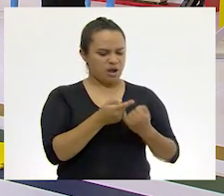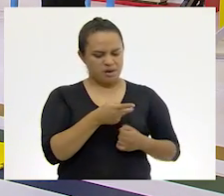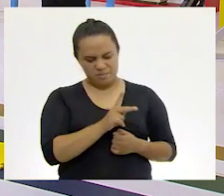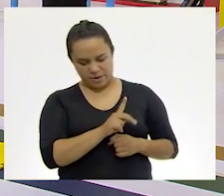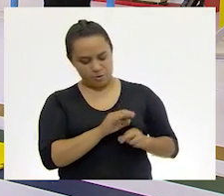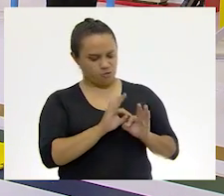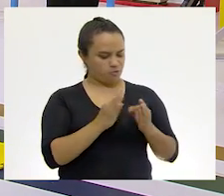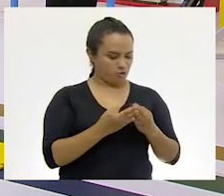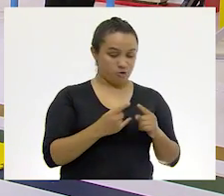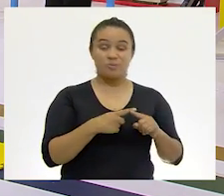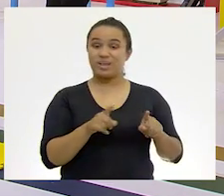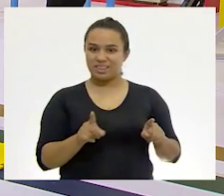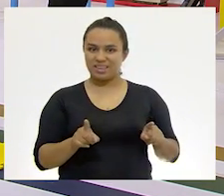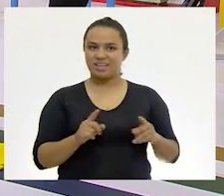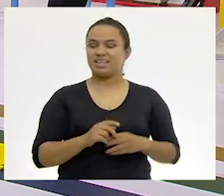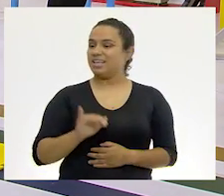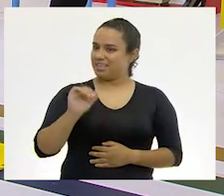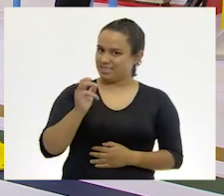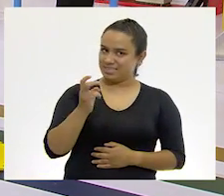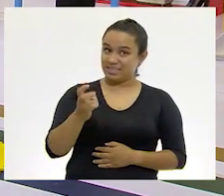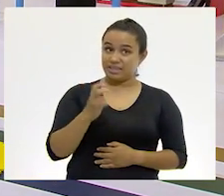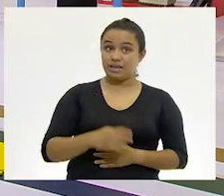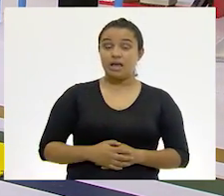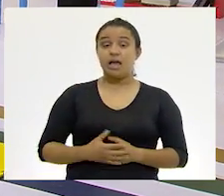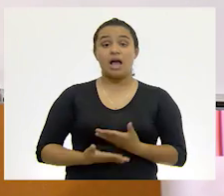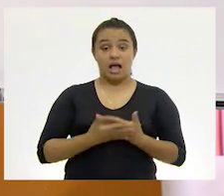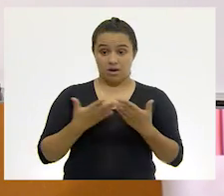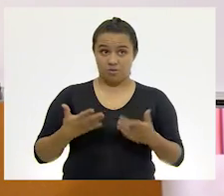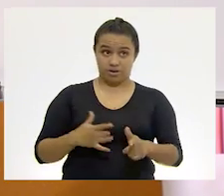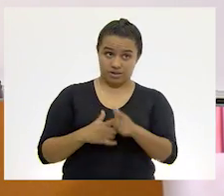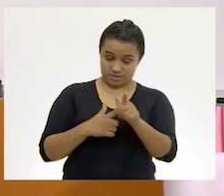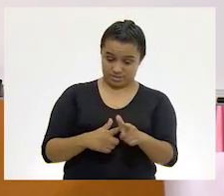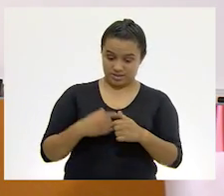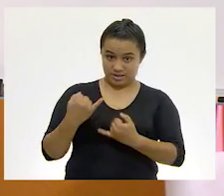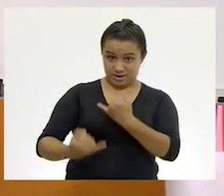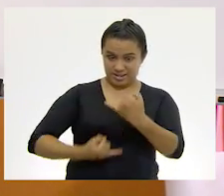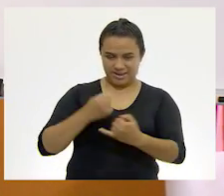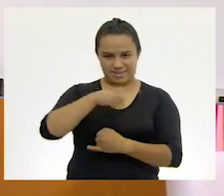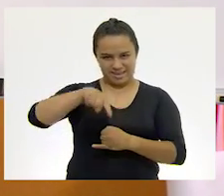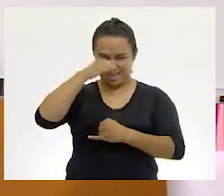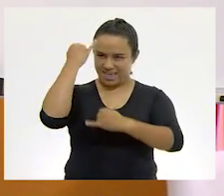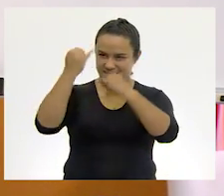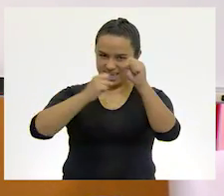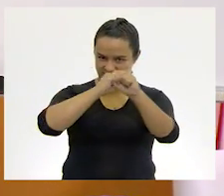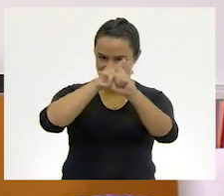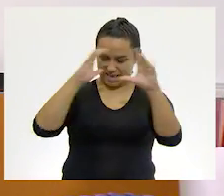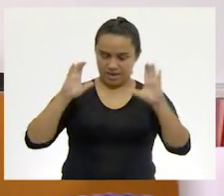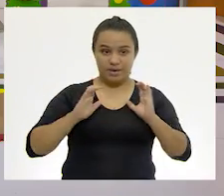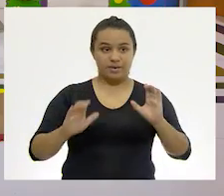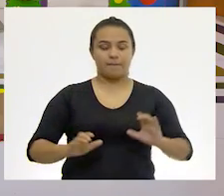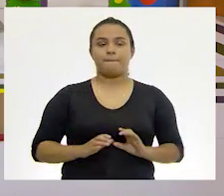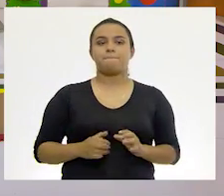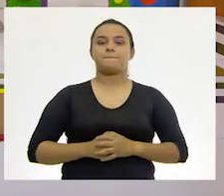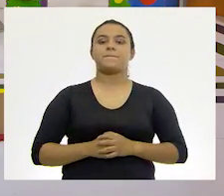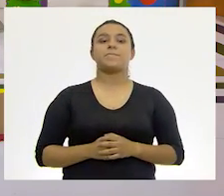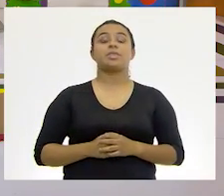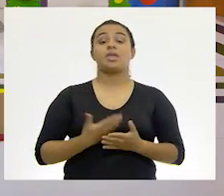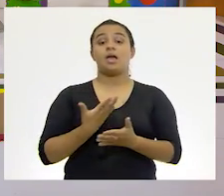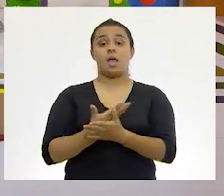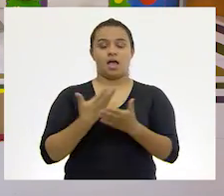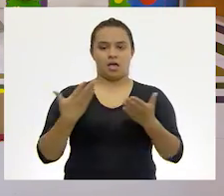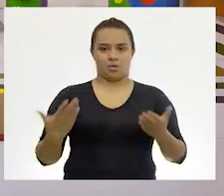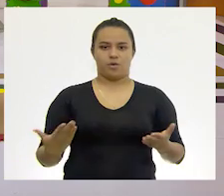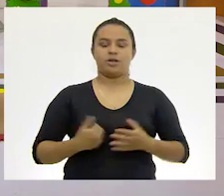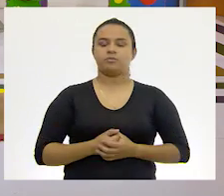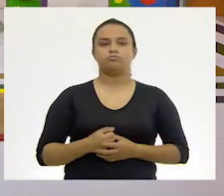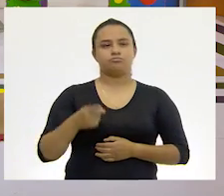manera. Sí, pues bueno, ¿te parece que continuamos jugando con nuestra imaginación y el cuerpo? Sí. ¿Qué vamos? Bueno, de nuevo, ahora, fíjate